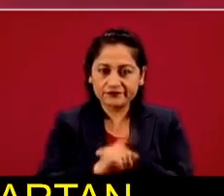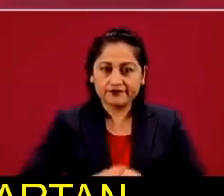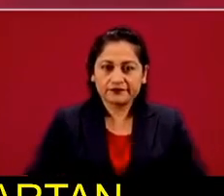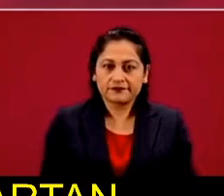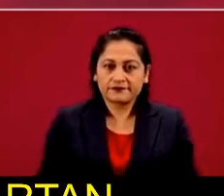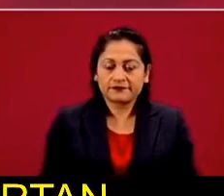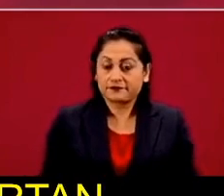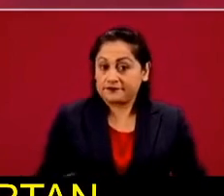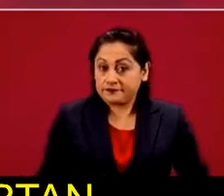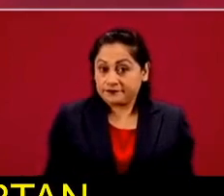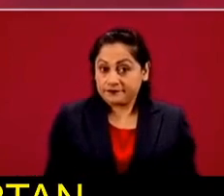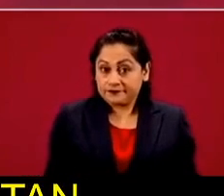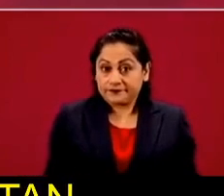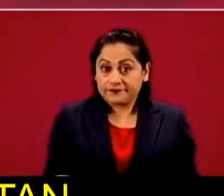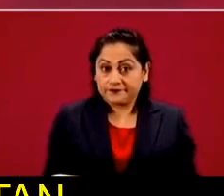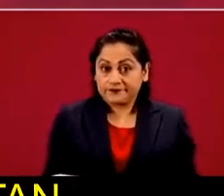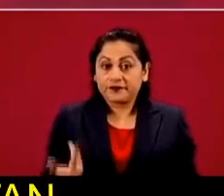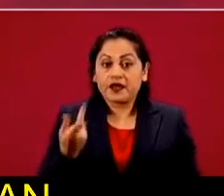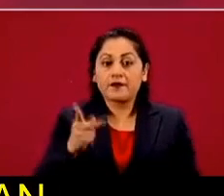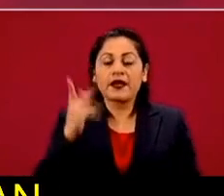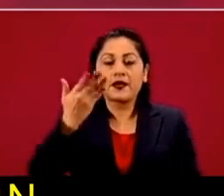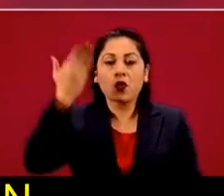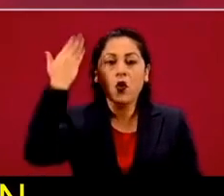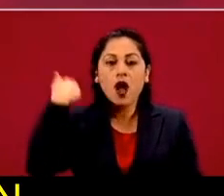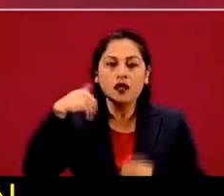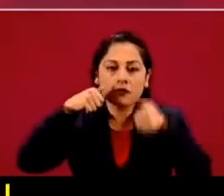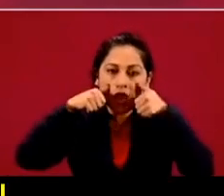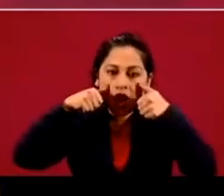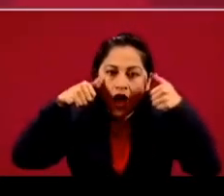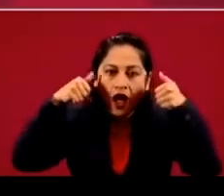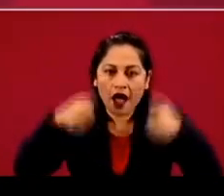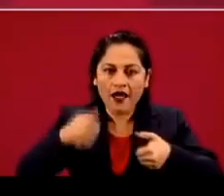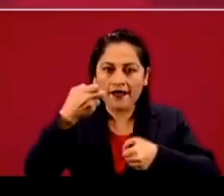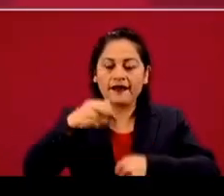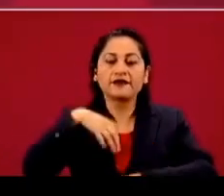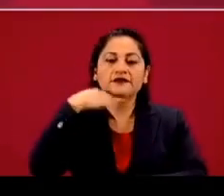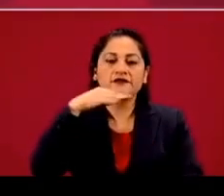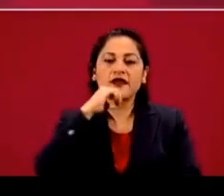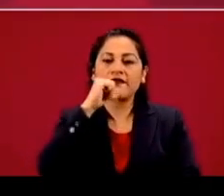Y esto no se tomaba en cuenta, ni en la academia.